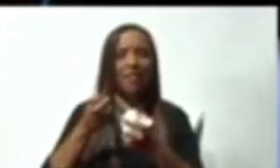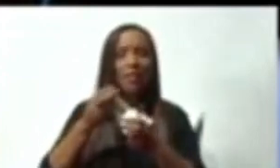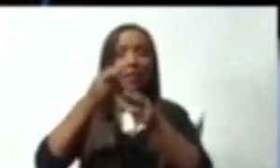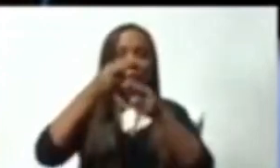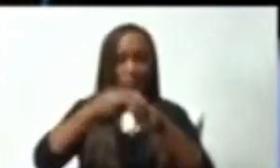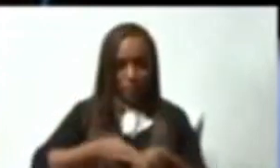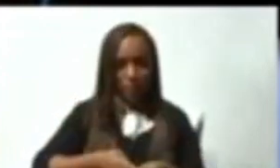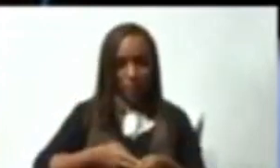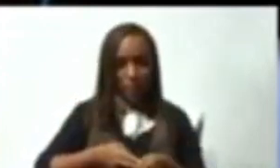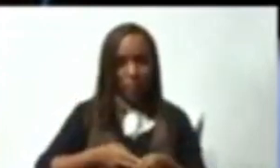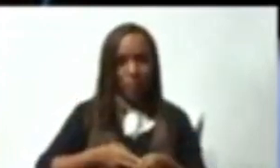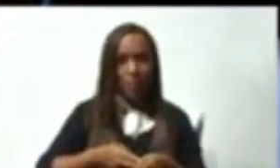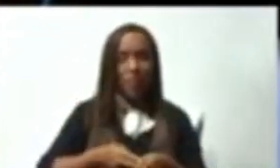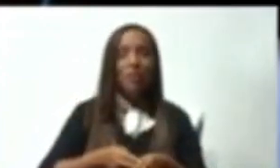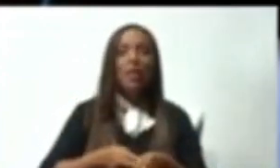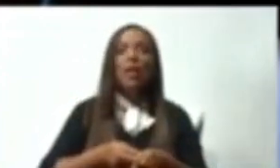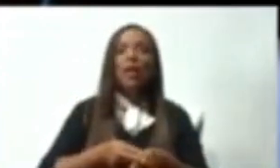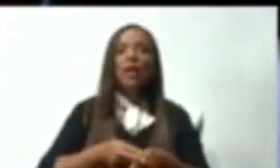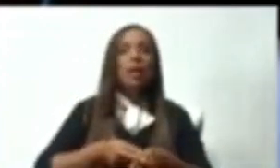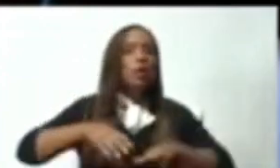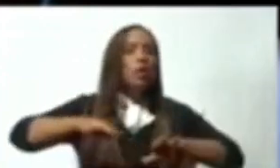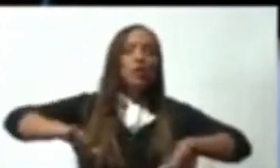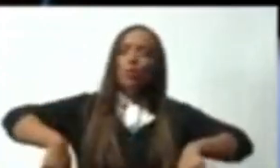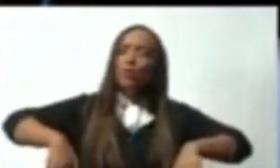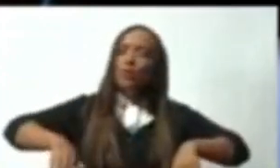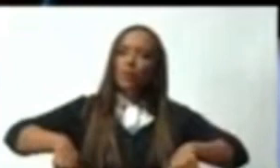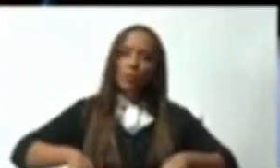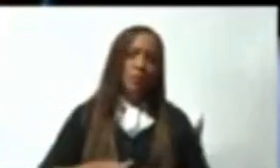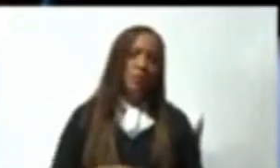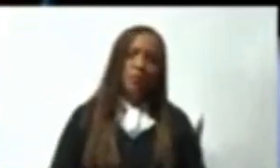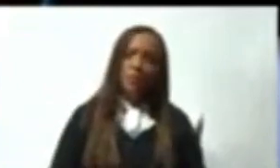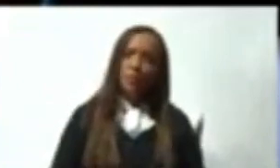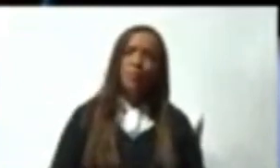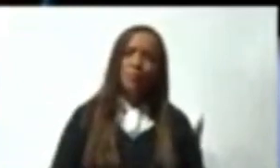elegibles. Presidente, valga la redundancia,